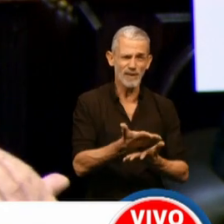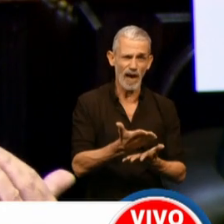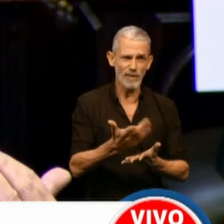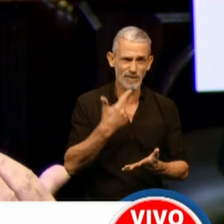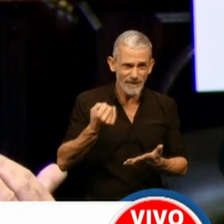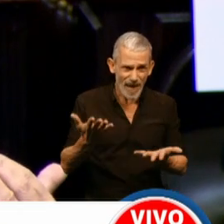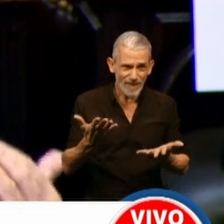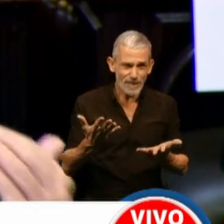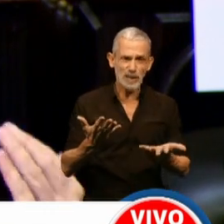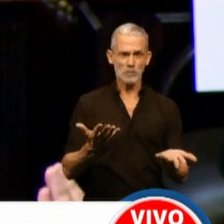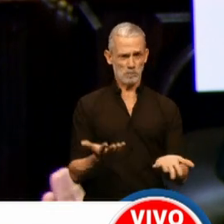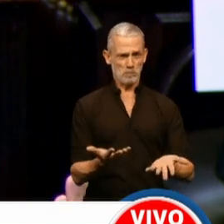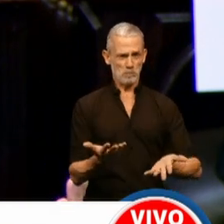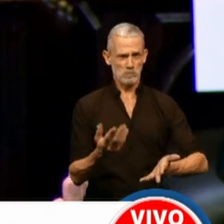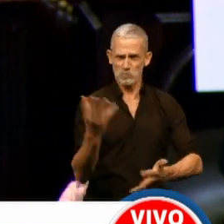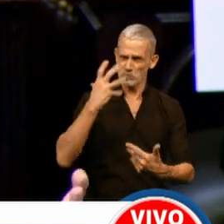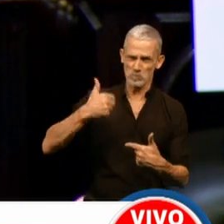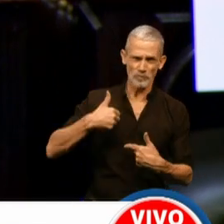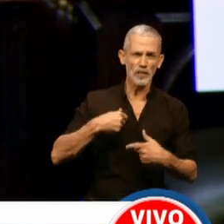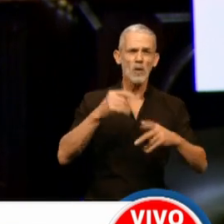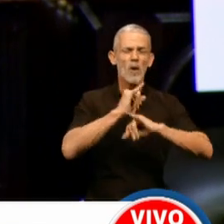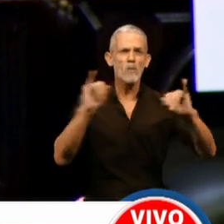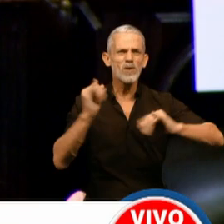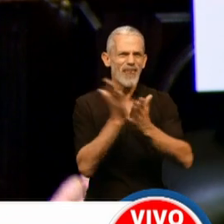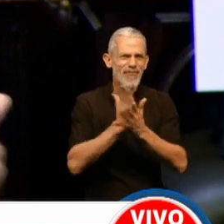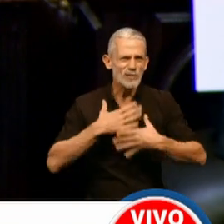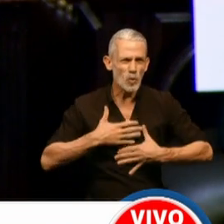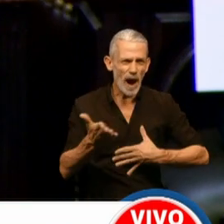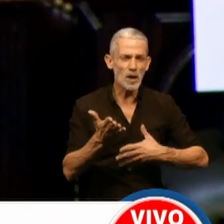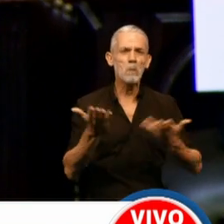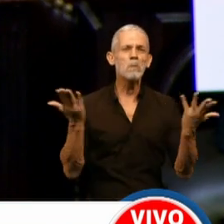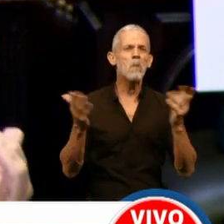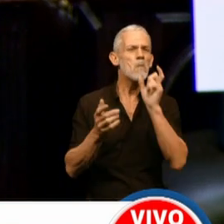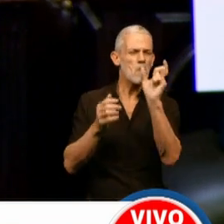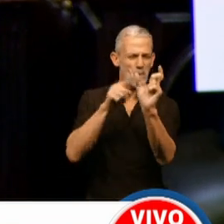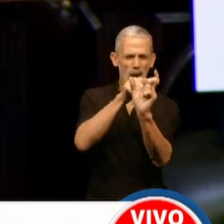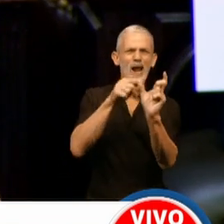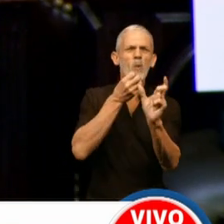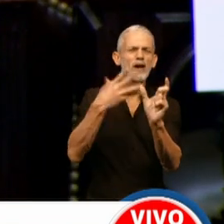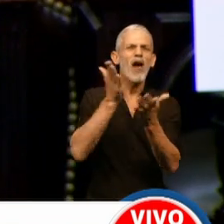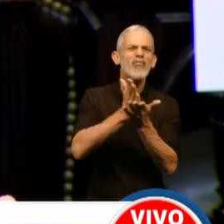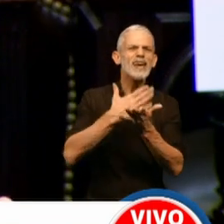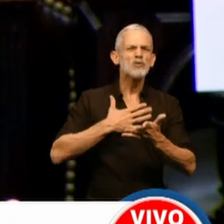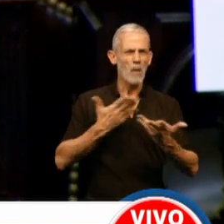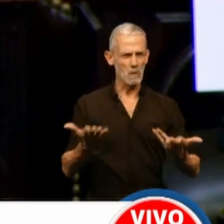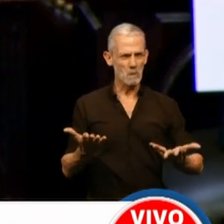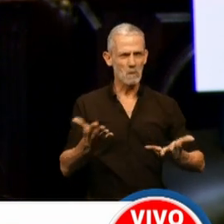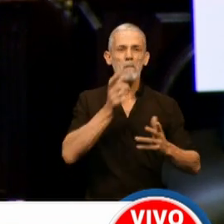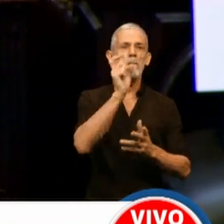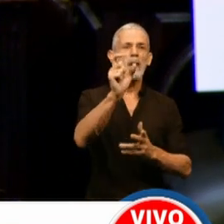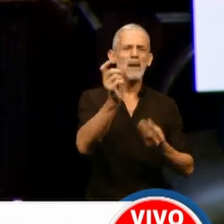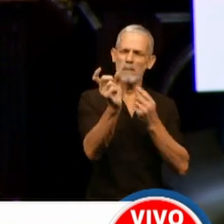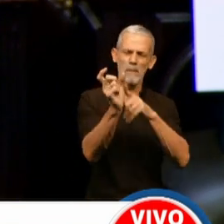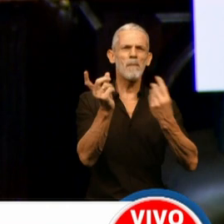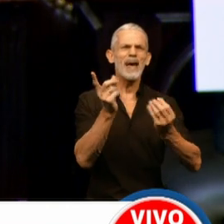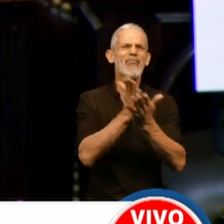verdad de verdad están diciendo que la pauta publicitaria es un derecho humano usan las palabras para cualquier cosa y saben porque pueden usar las palabras para